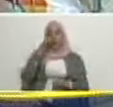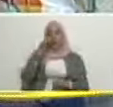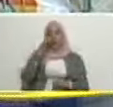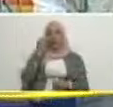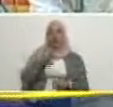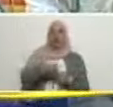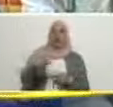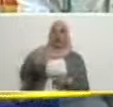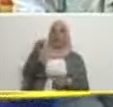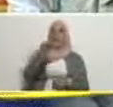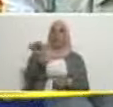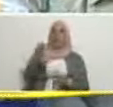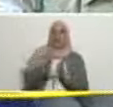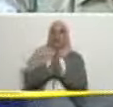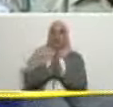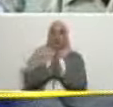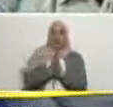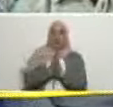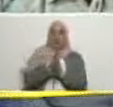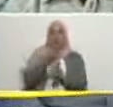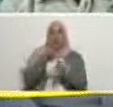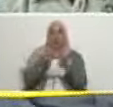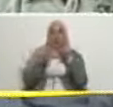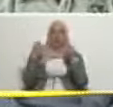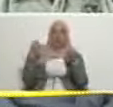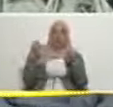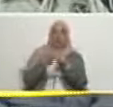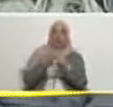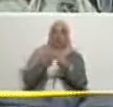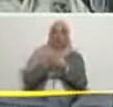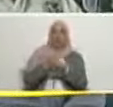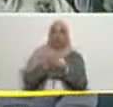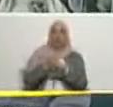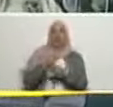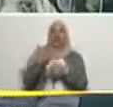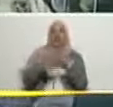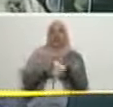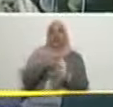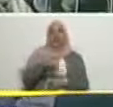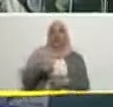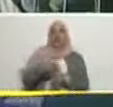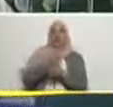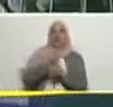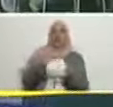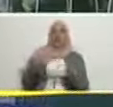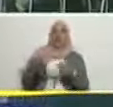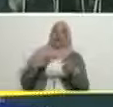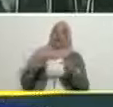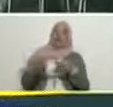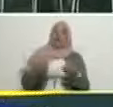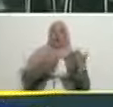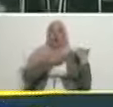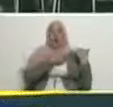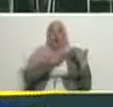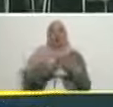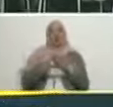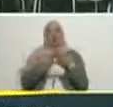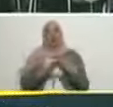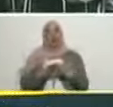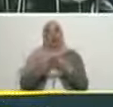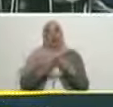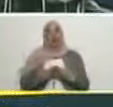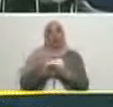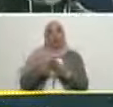Semana Santa y antes de la gran consulta nacional, para dar una lección de democracia de la representación estudiantil allí en